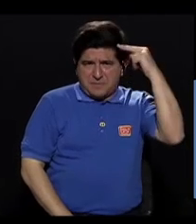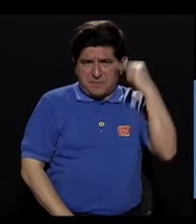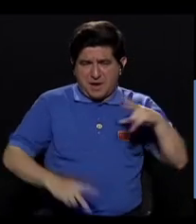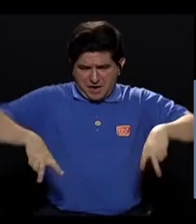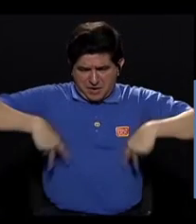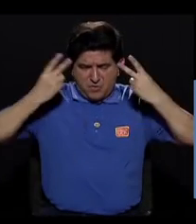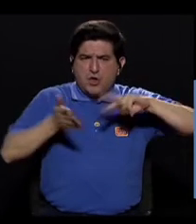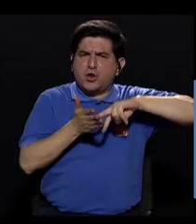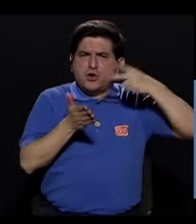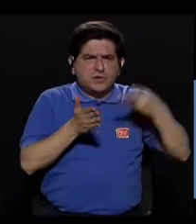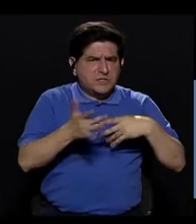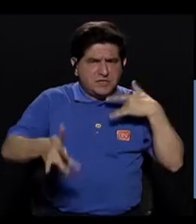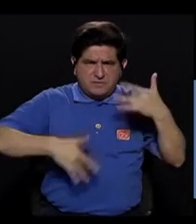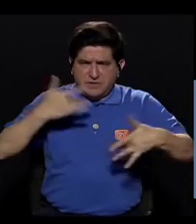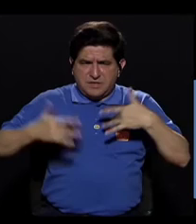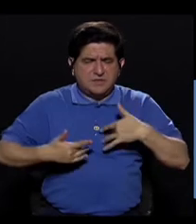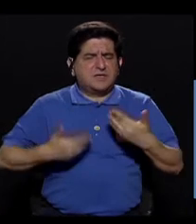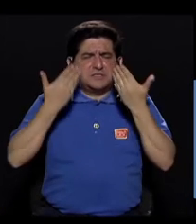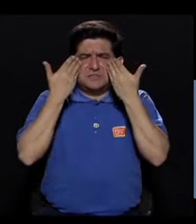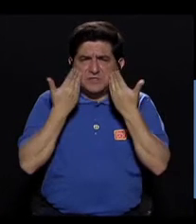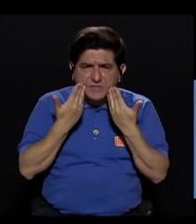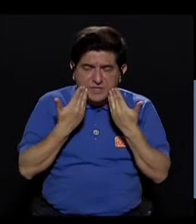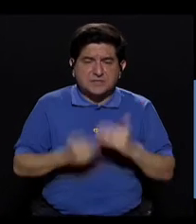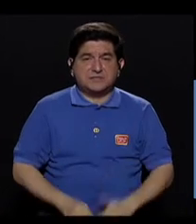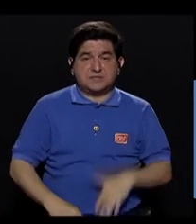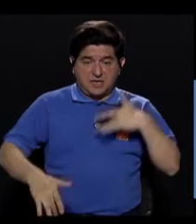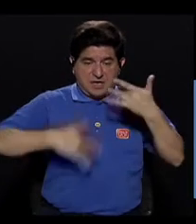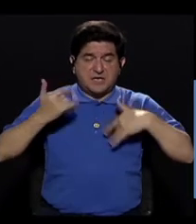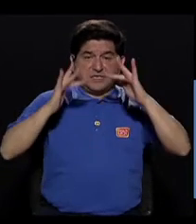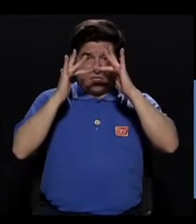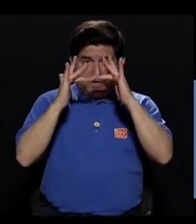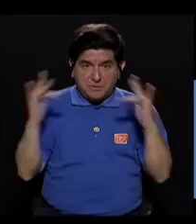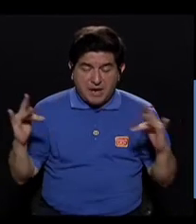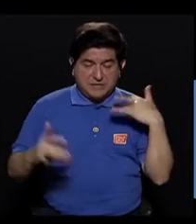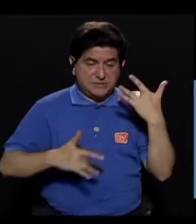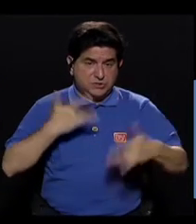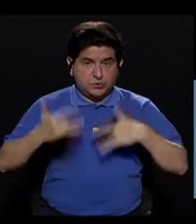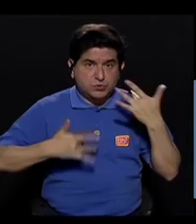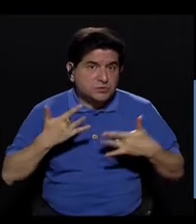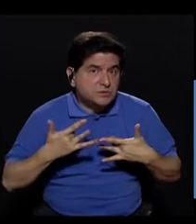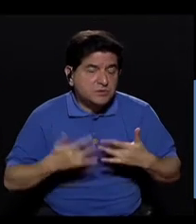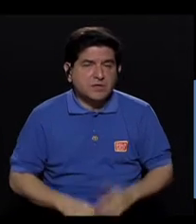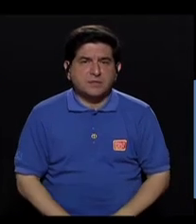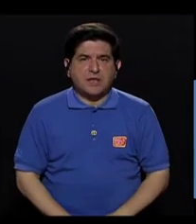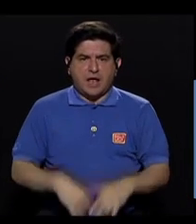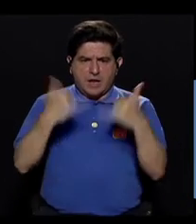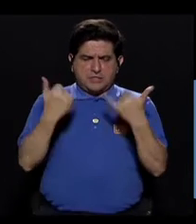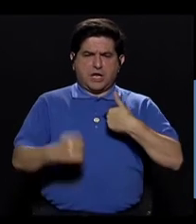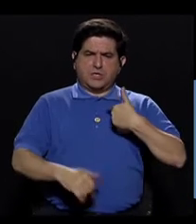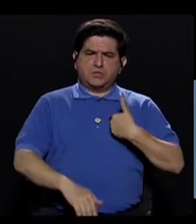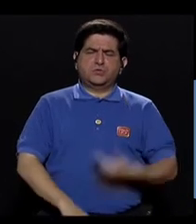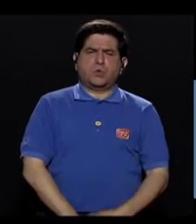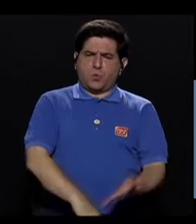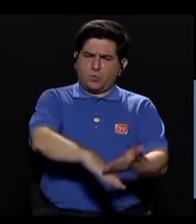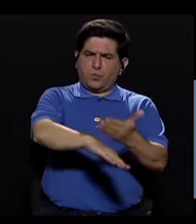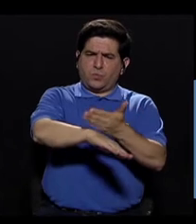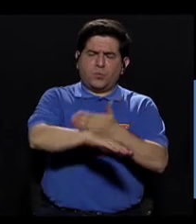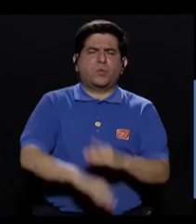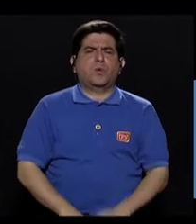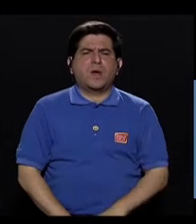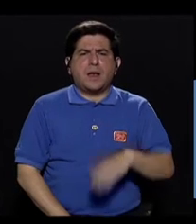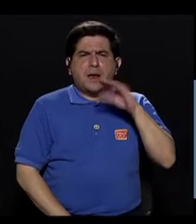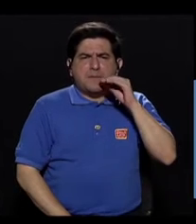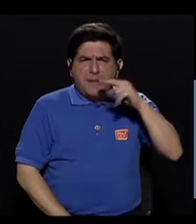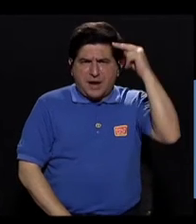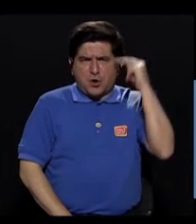sentimientos. A medida que fui creciendo, el perro negro se hizo más grande y empezó a estar a mi alrededor todo el tiempo.